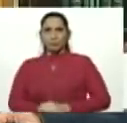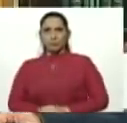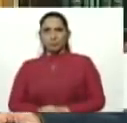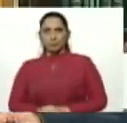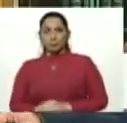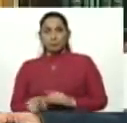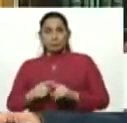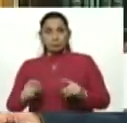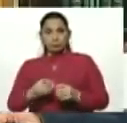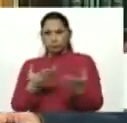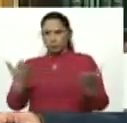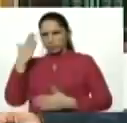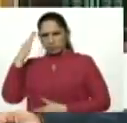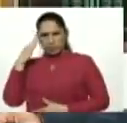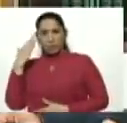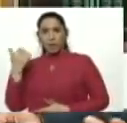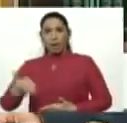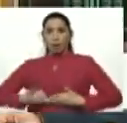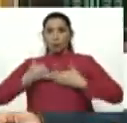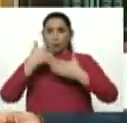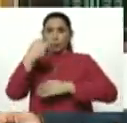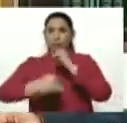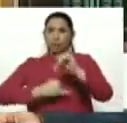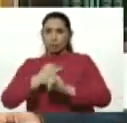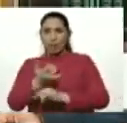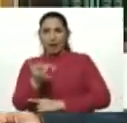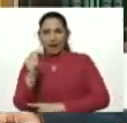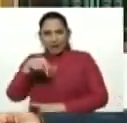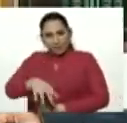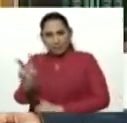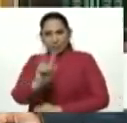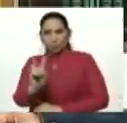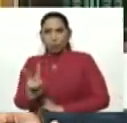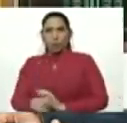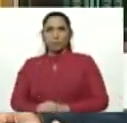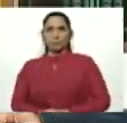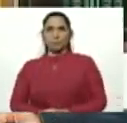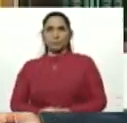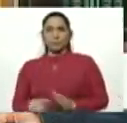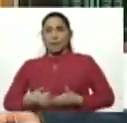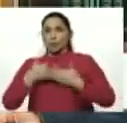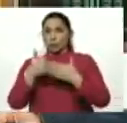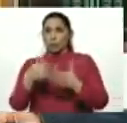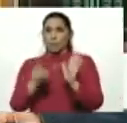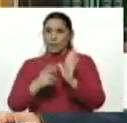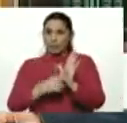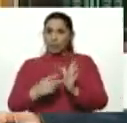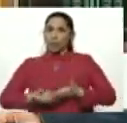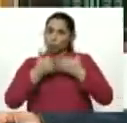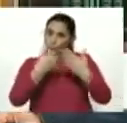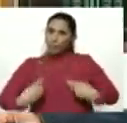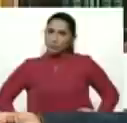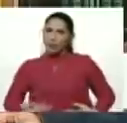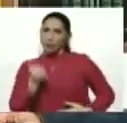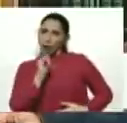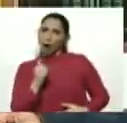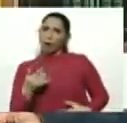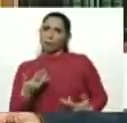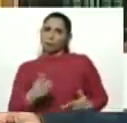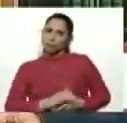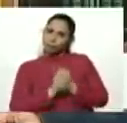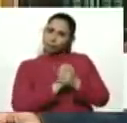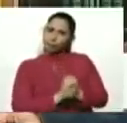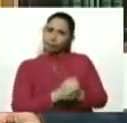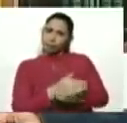Para que ustedes sepan, la ayuda internacional, la ayuda mundial, la verdadera ayuda humanitaria, concreta,